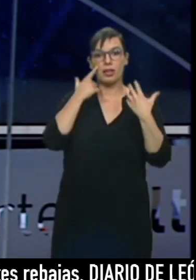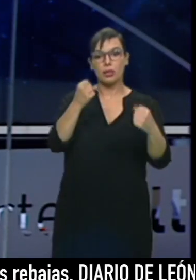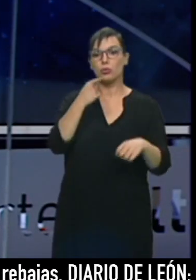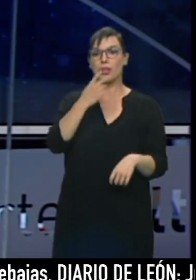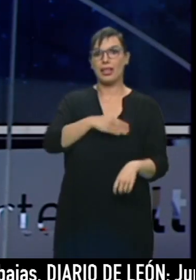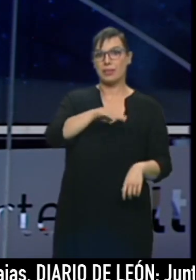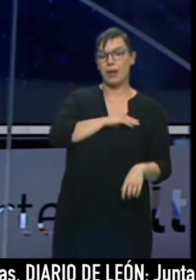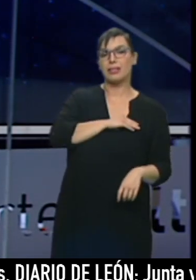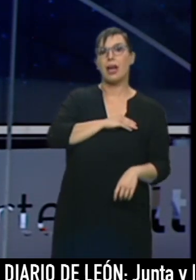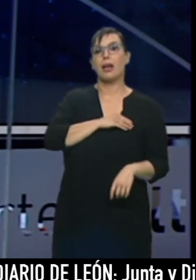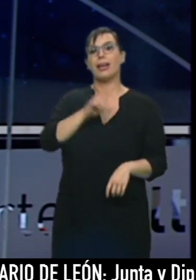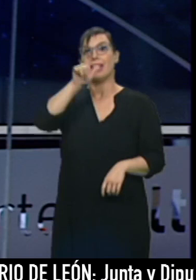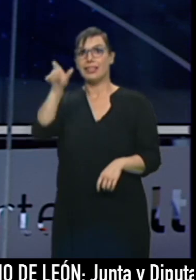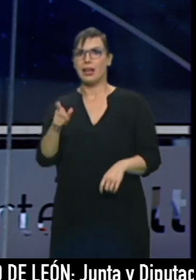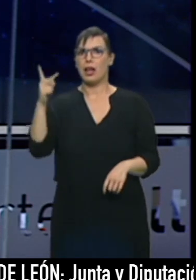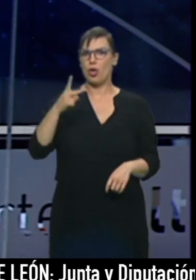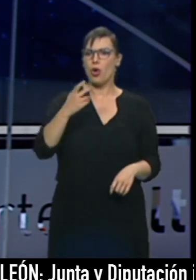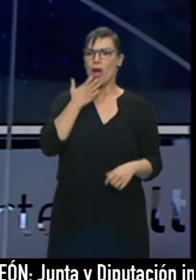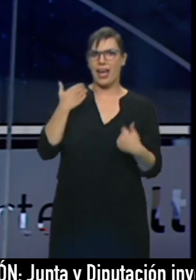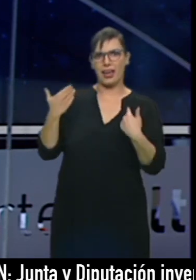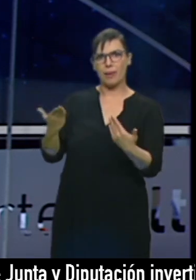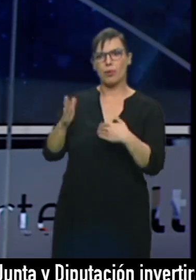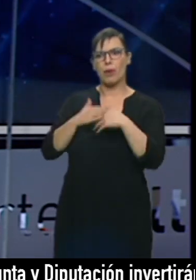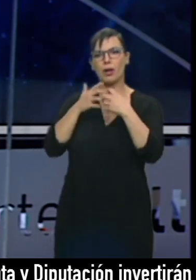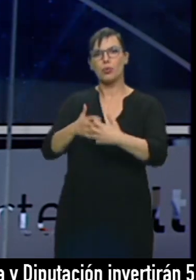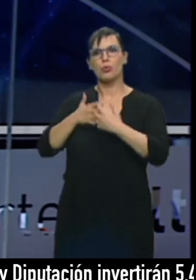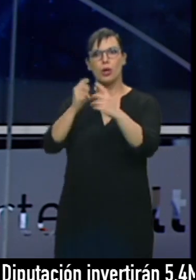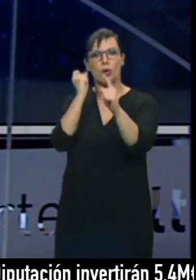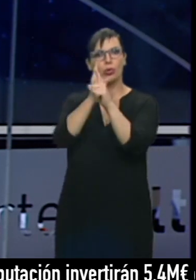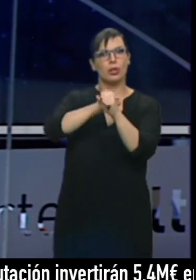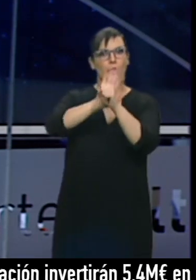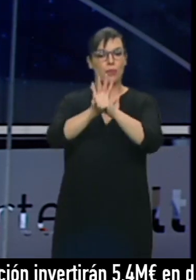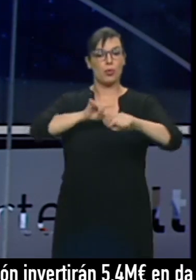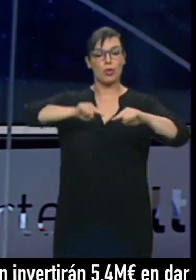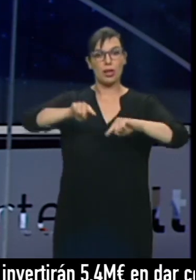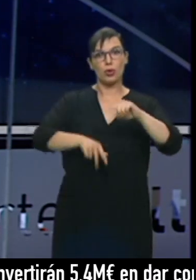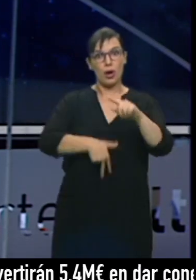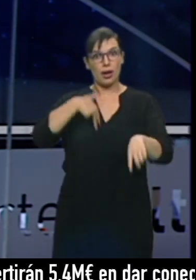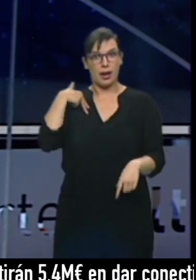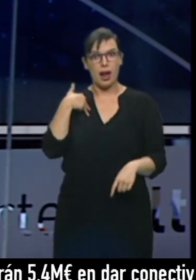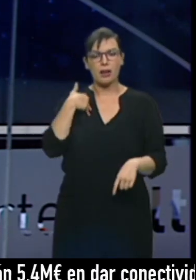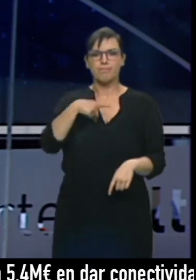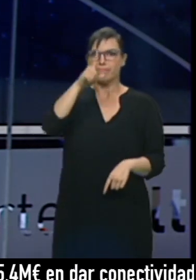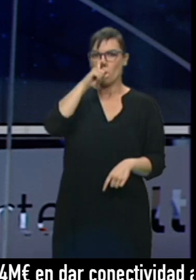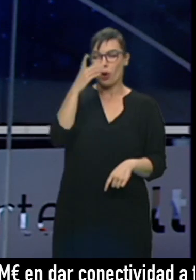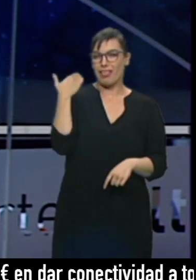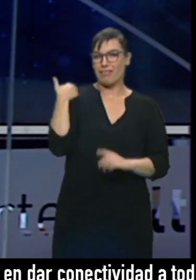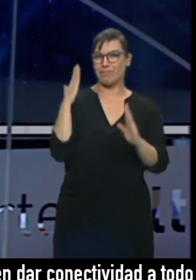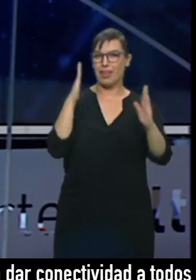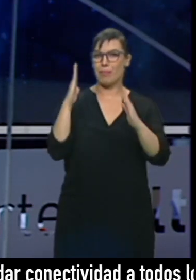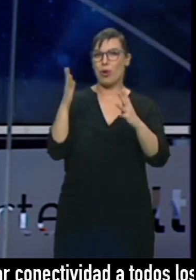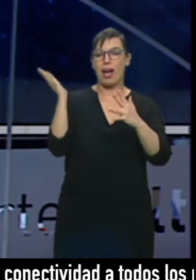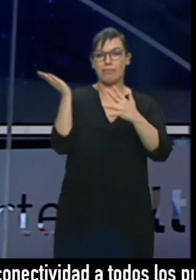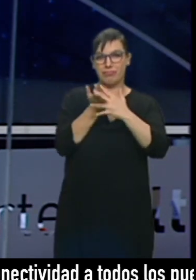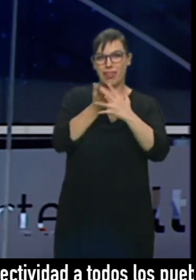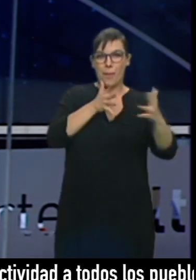Italia como ejemplos en la lucha contra el coronavirus. Su director general ha recordado los peores días de marzo cuando estábamos en el epicentro de la pandemia